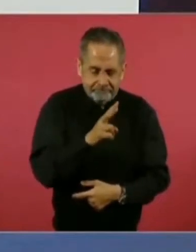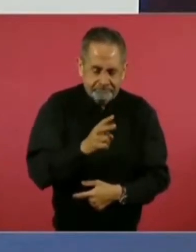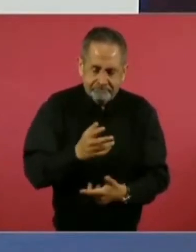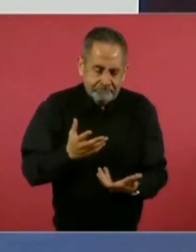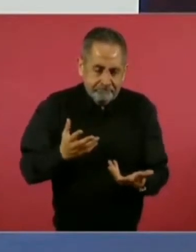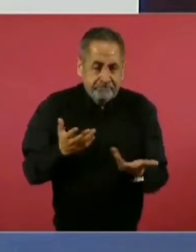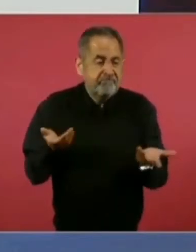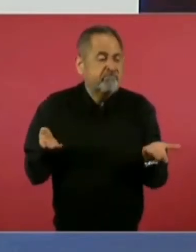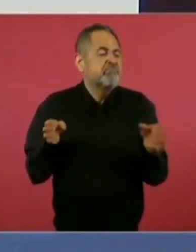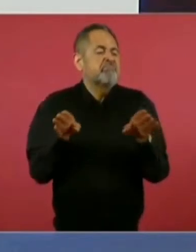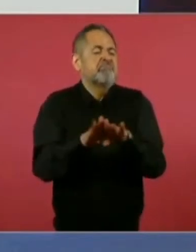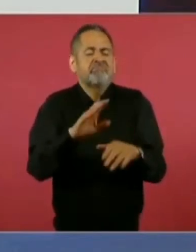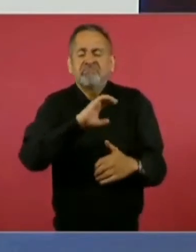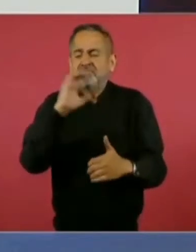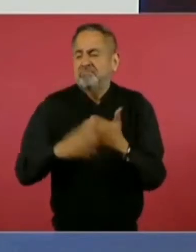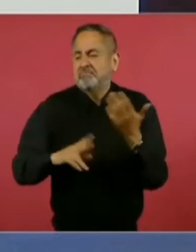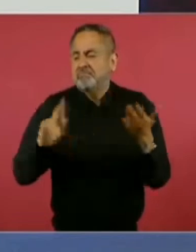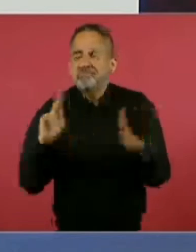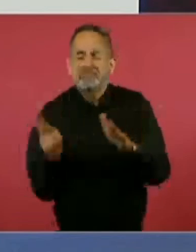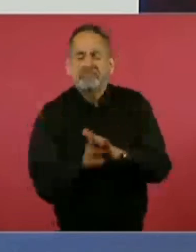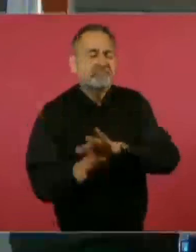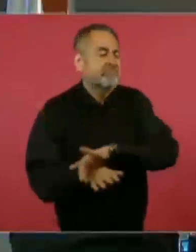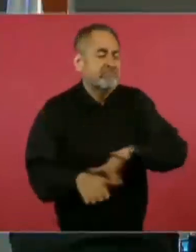debe cerrarse nunca.